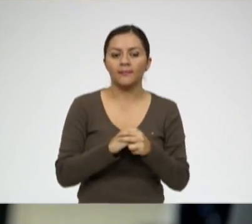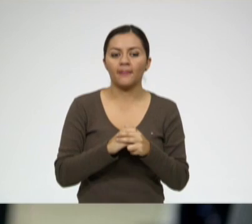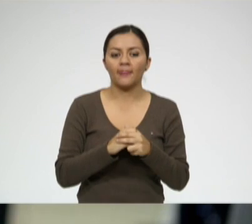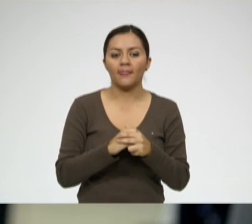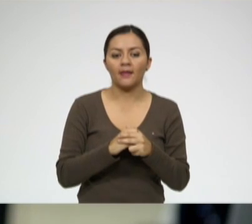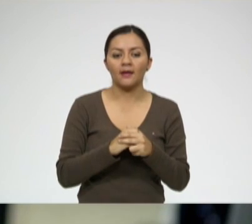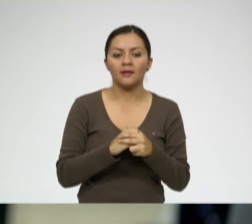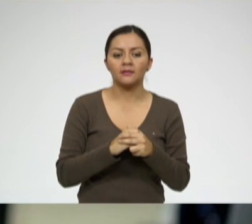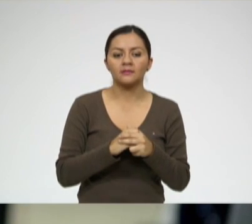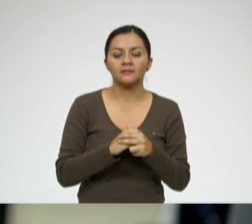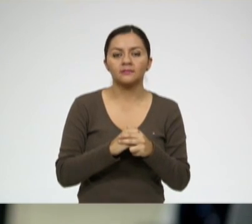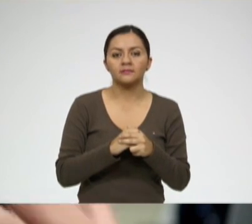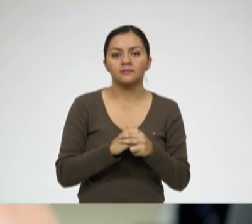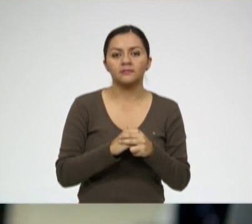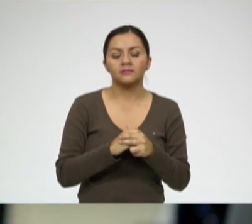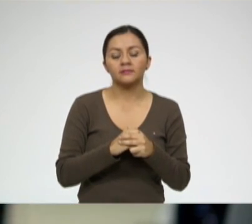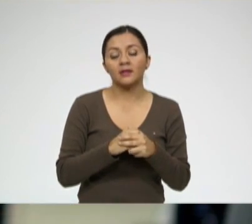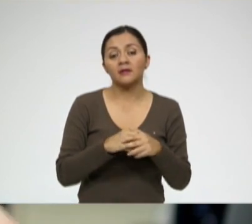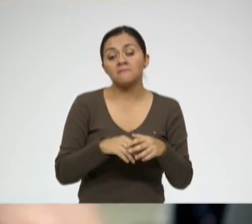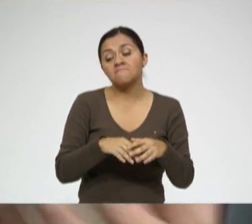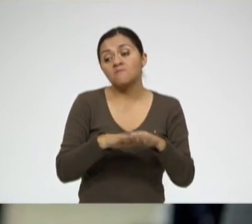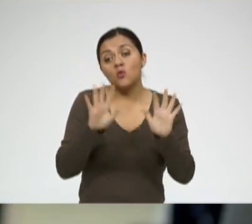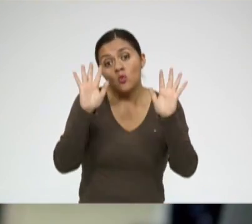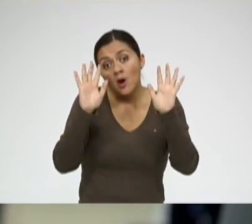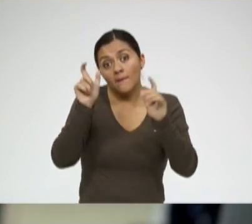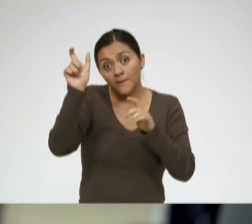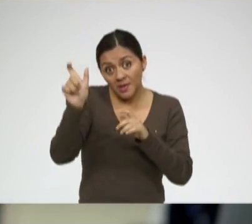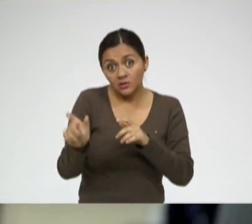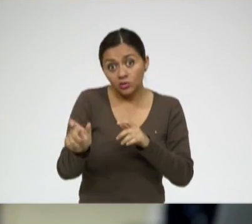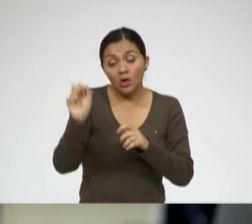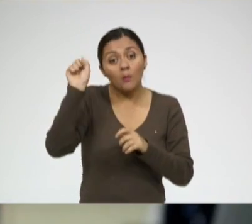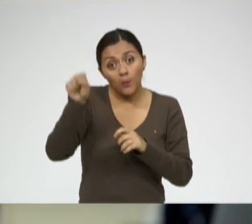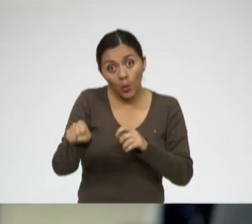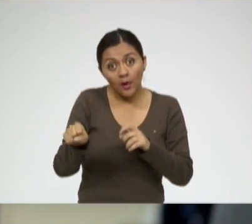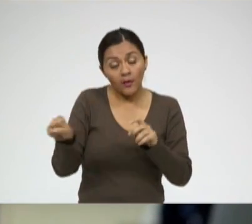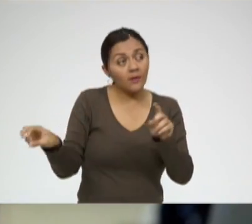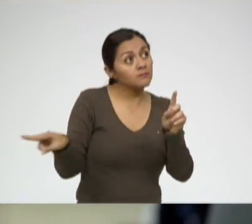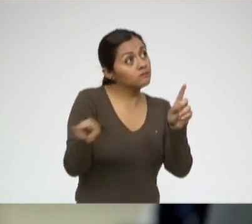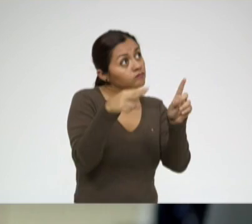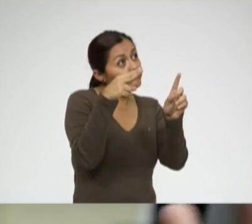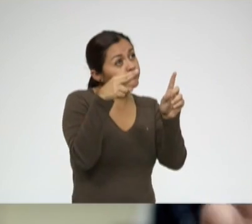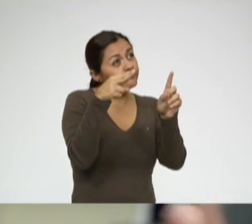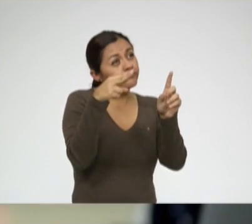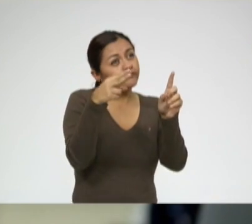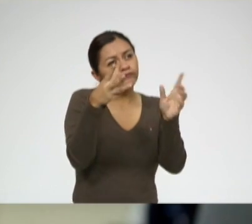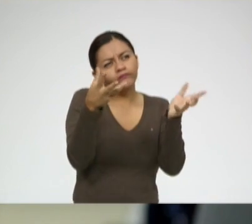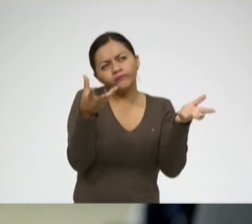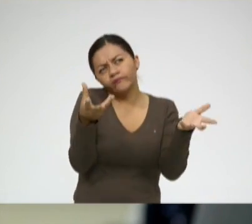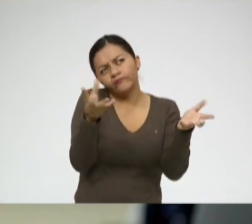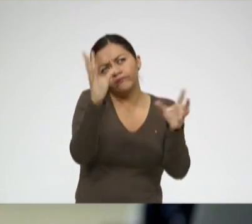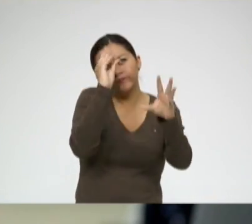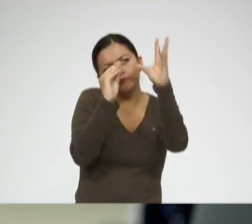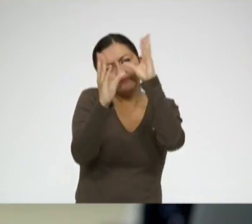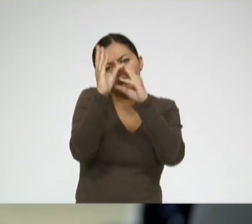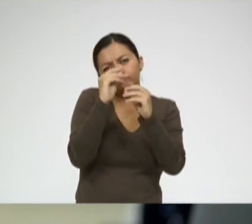que quien sin quererlo aprenda elementos que no debería haber